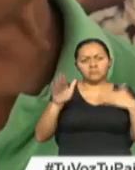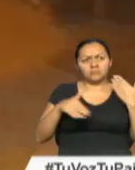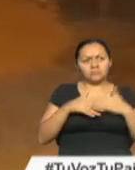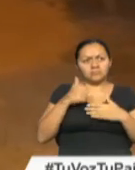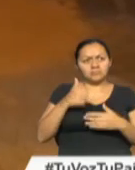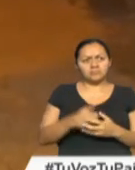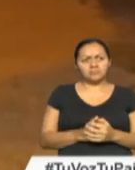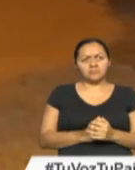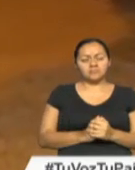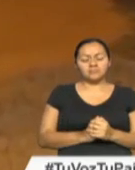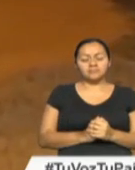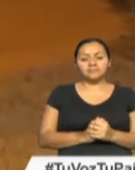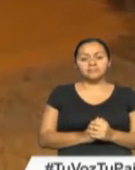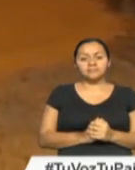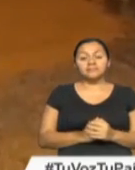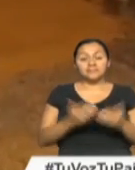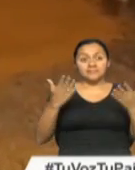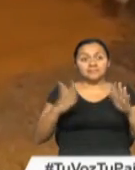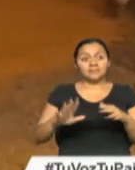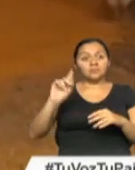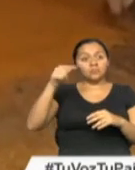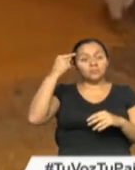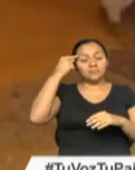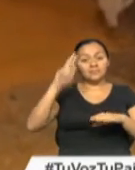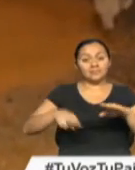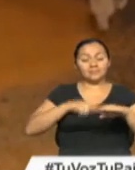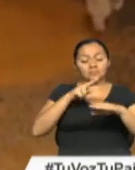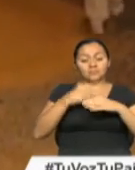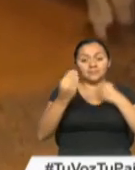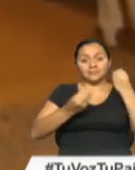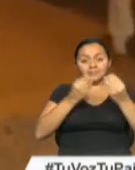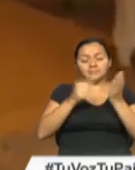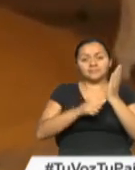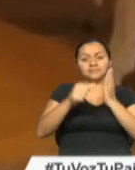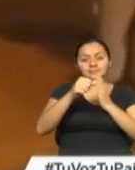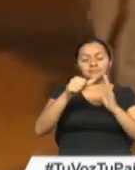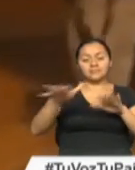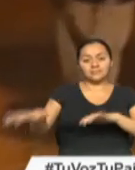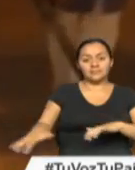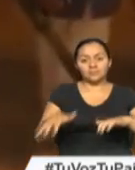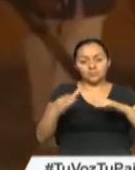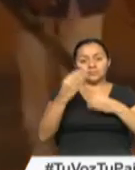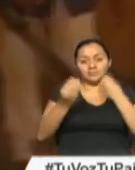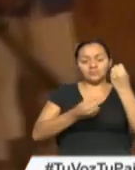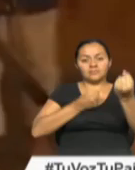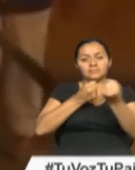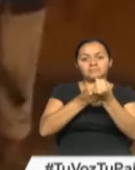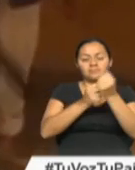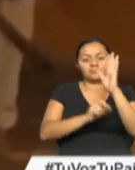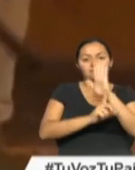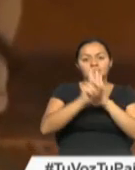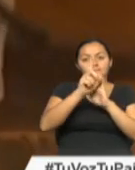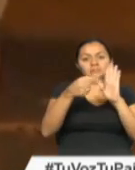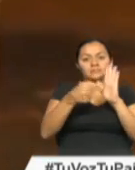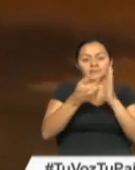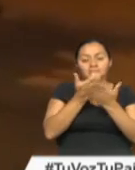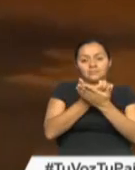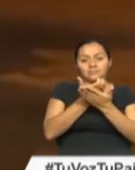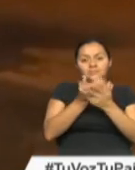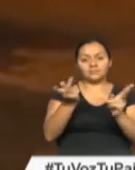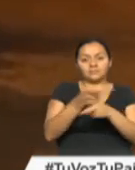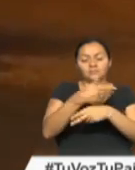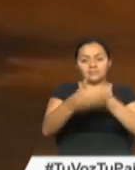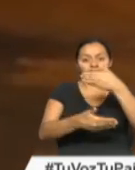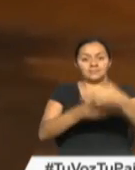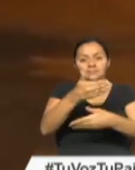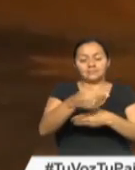centro de acopio. De esta manera, el Gobierno Nacional, a través del Ministerio de Agricultura, apoya el desarrollo económico y productivo